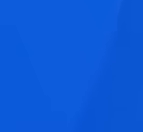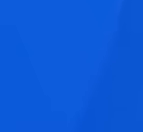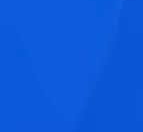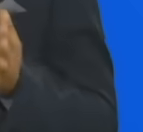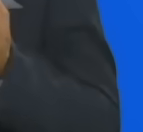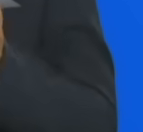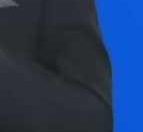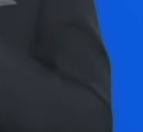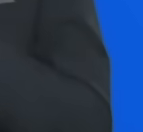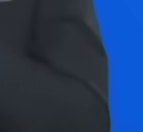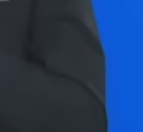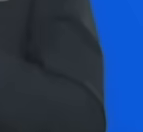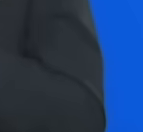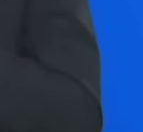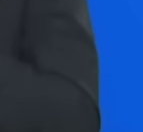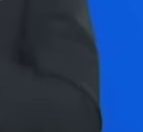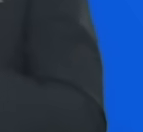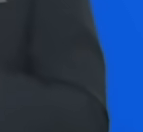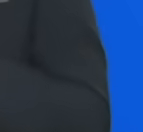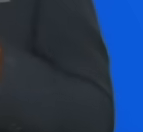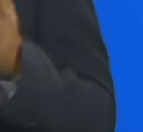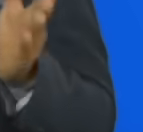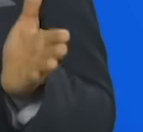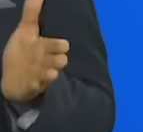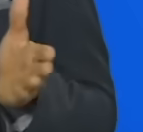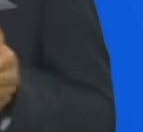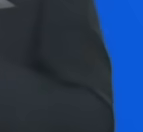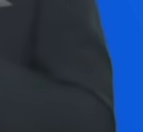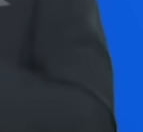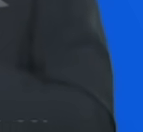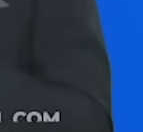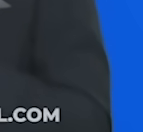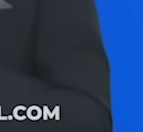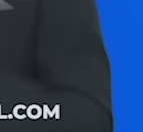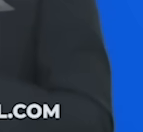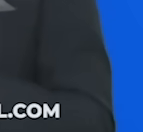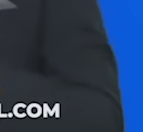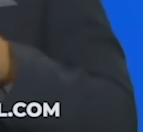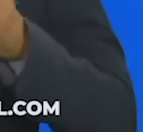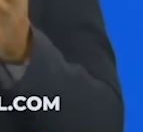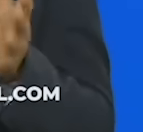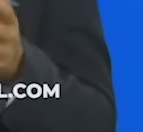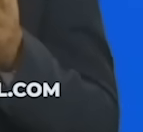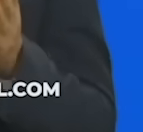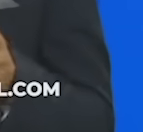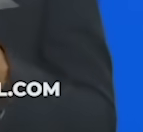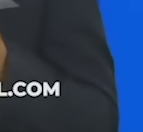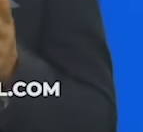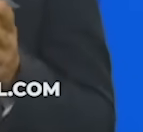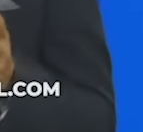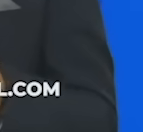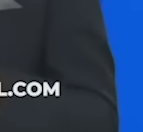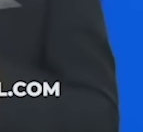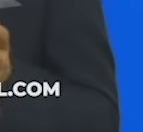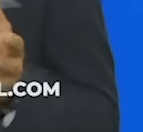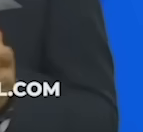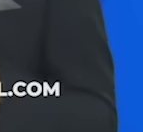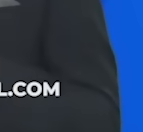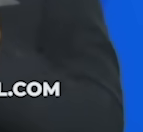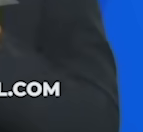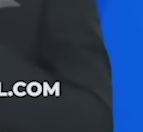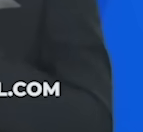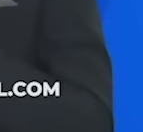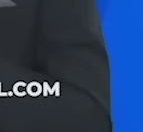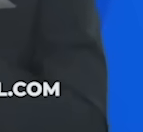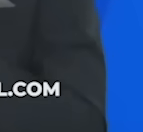los precios, planificar y establecer objetivos, actividades de marketing, ofertas y descuentos, evaluar las estrategias financieras y